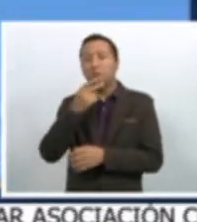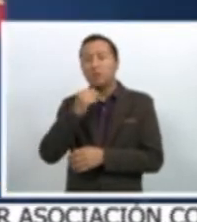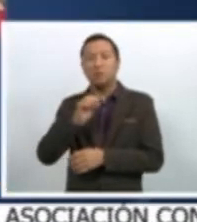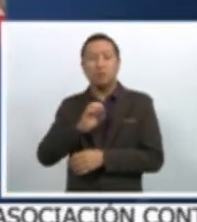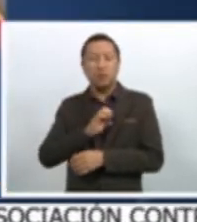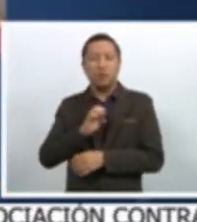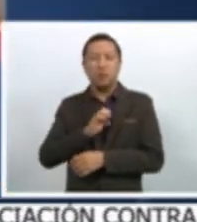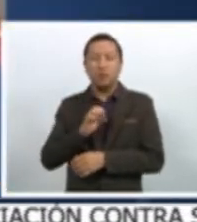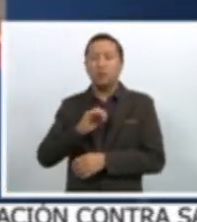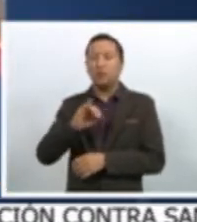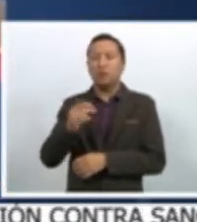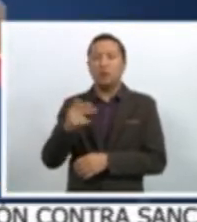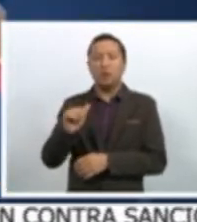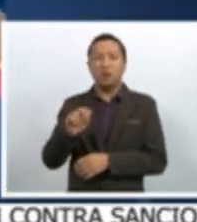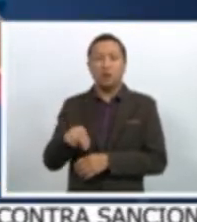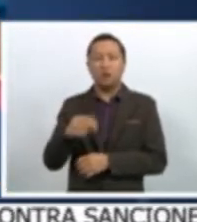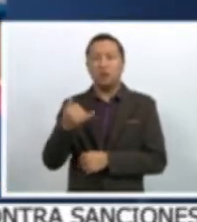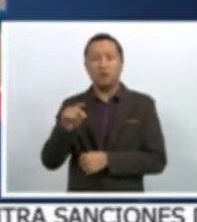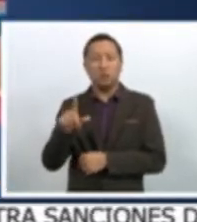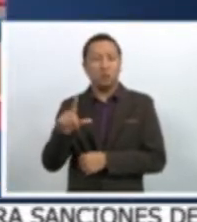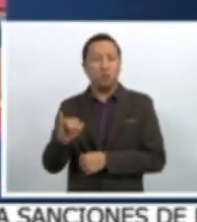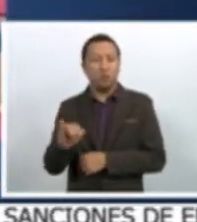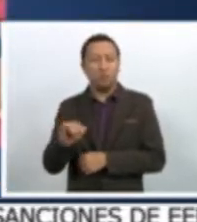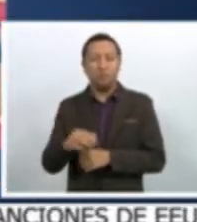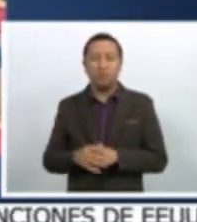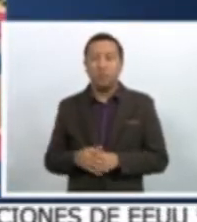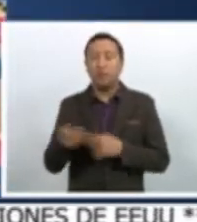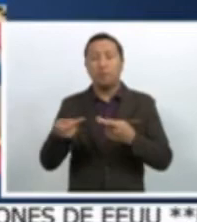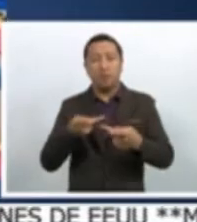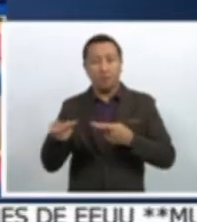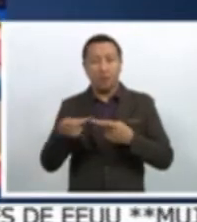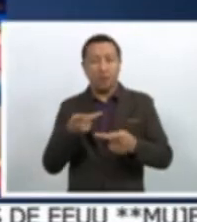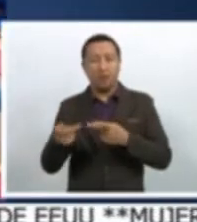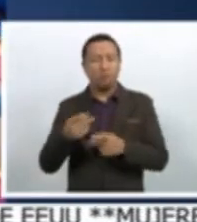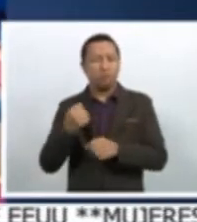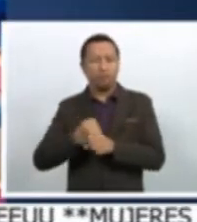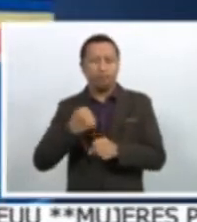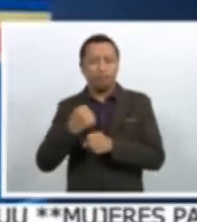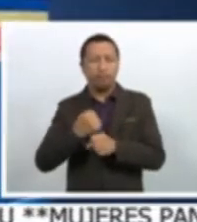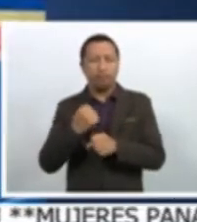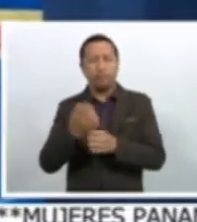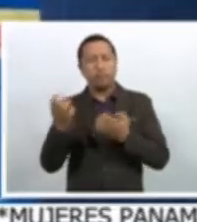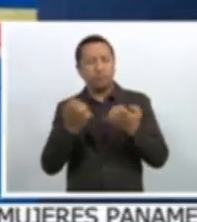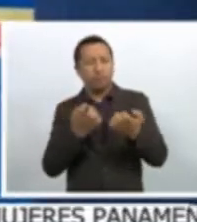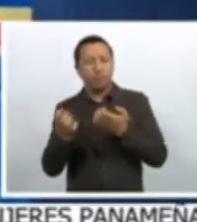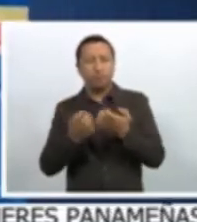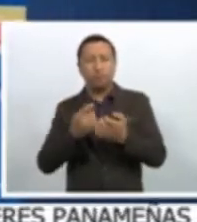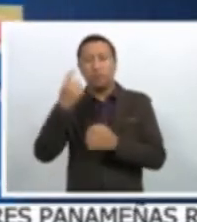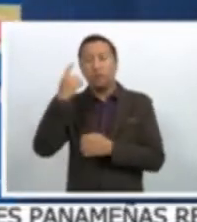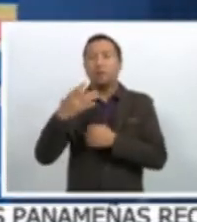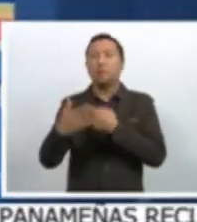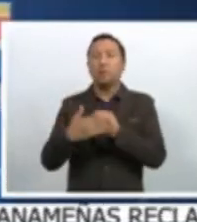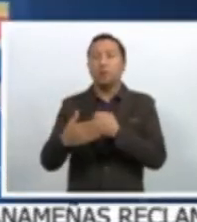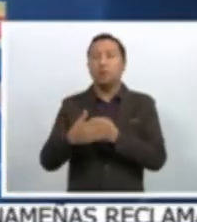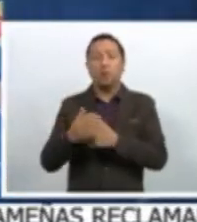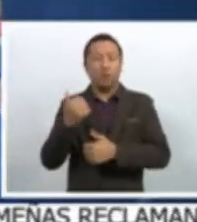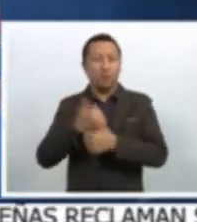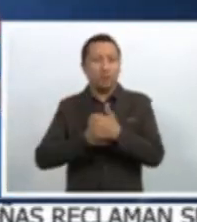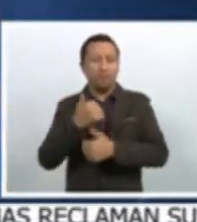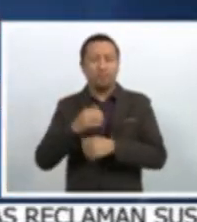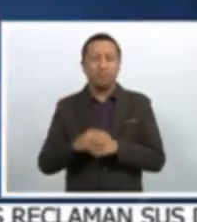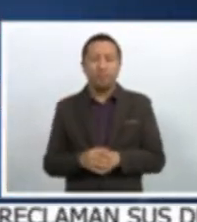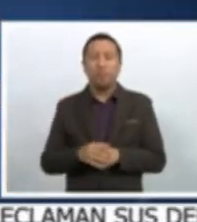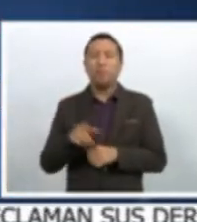Yuri González Calzado, por lo que se preparan intensamente para realizar los ejercicios reglamentarios. La competencia constará de 3 rondas